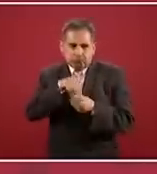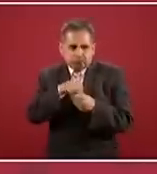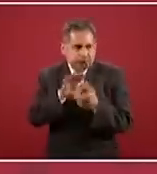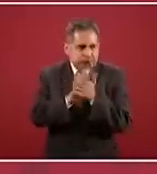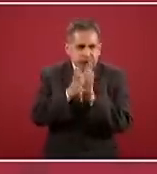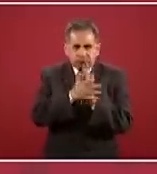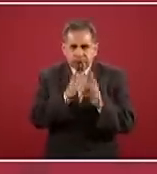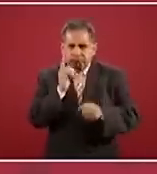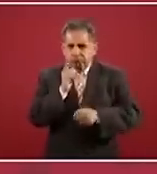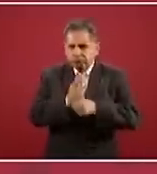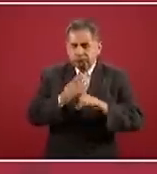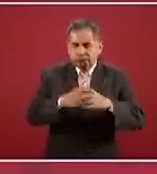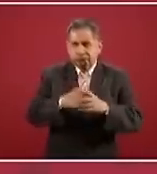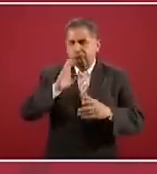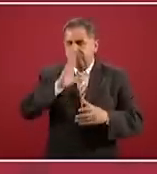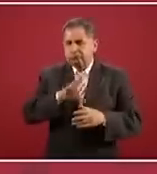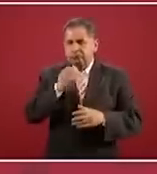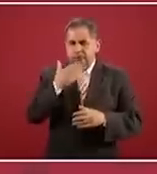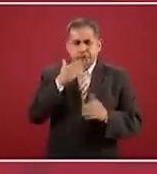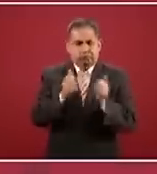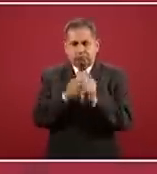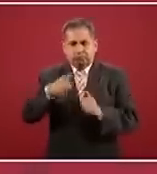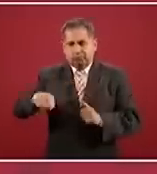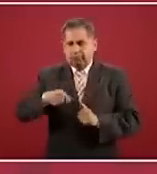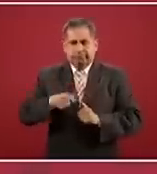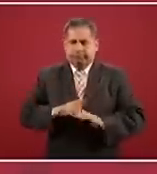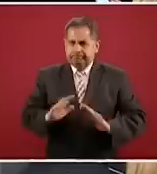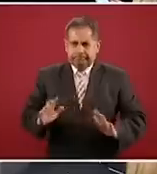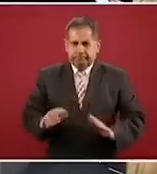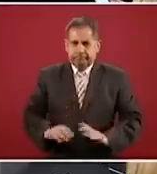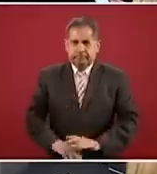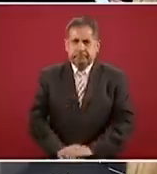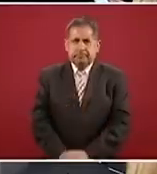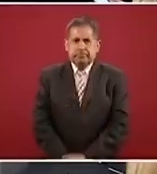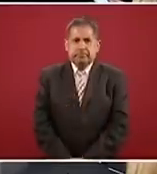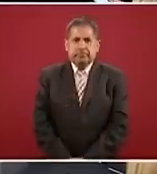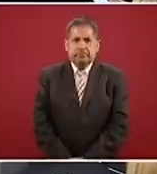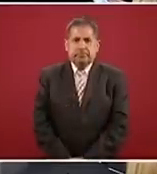en cosas que hicieran mal o bien con ellos, ¿no?